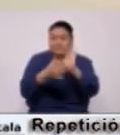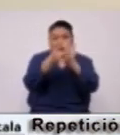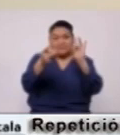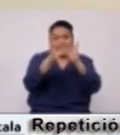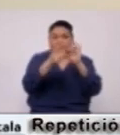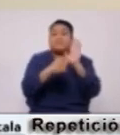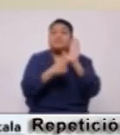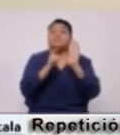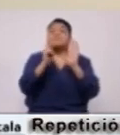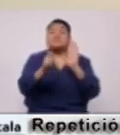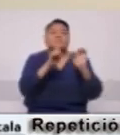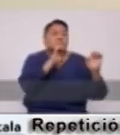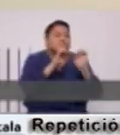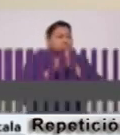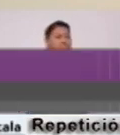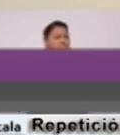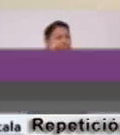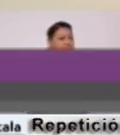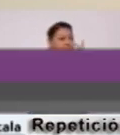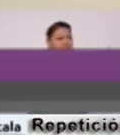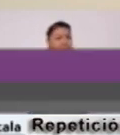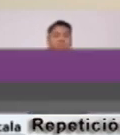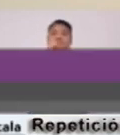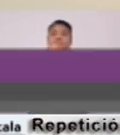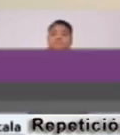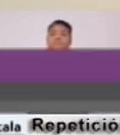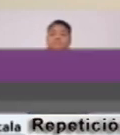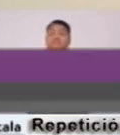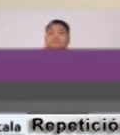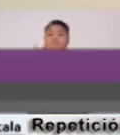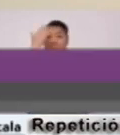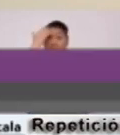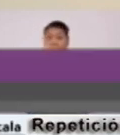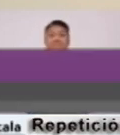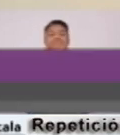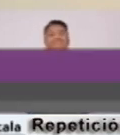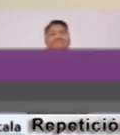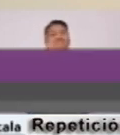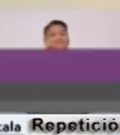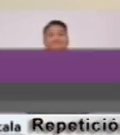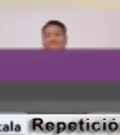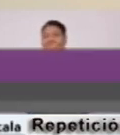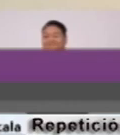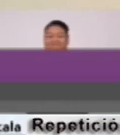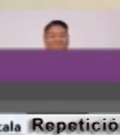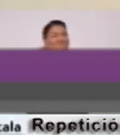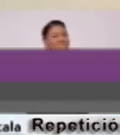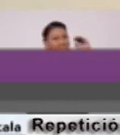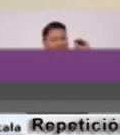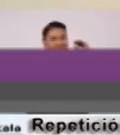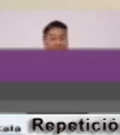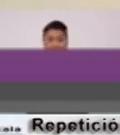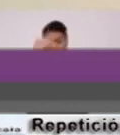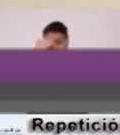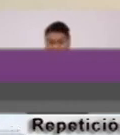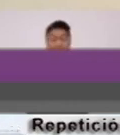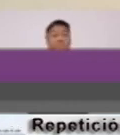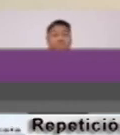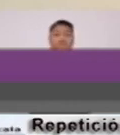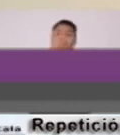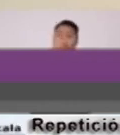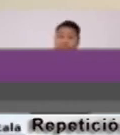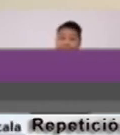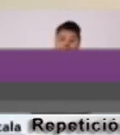La encuesta nos muestra también la persistencia de la brecha de género. El ingreso corriente monetario trimestral de